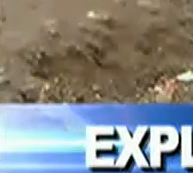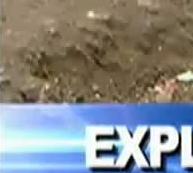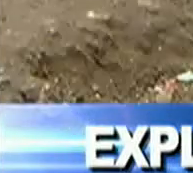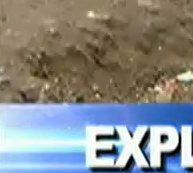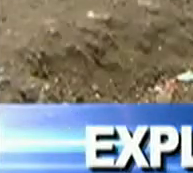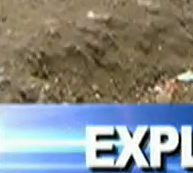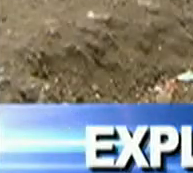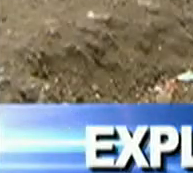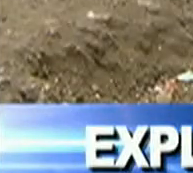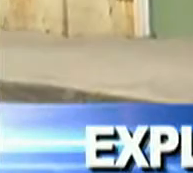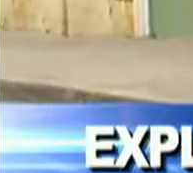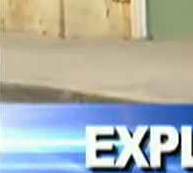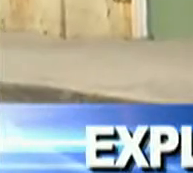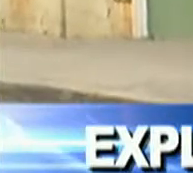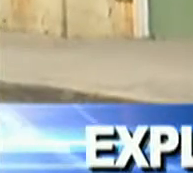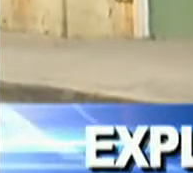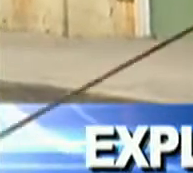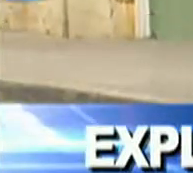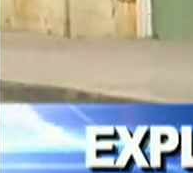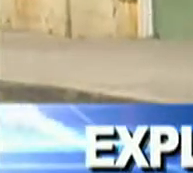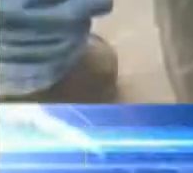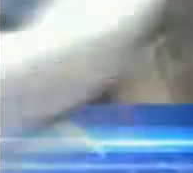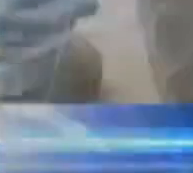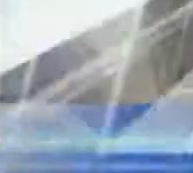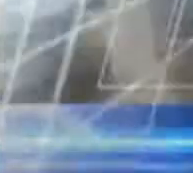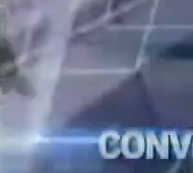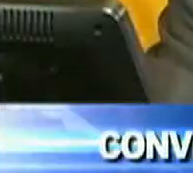hubo víctimas.